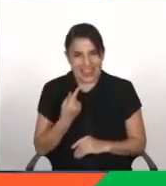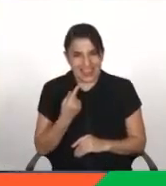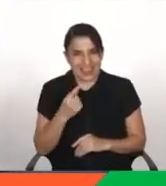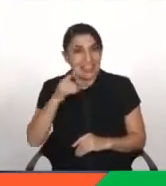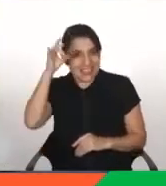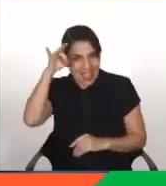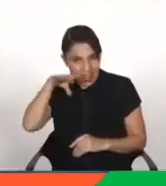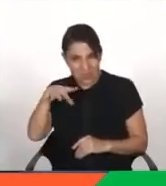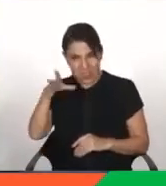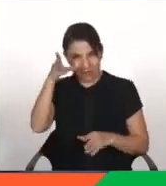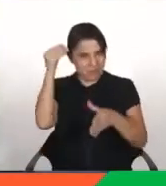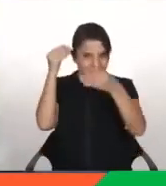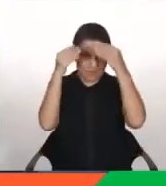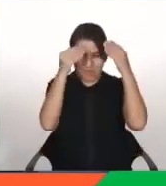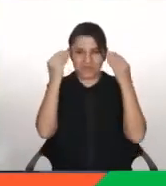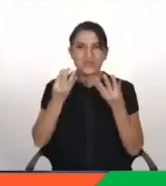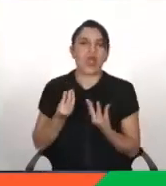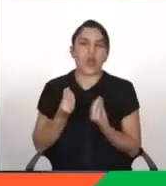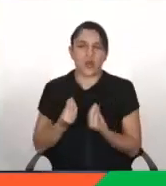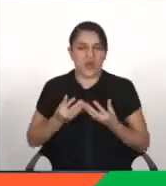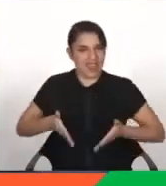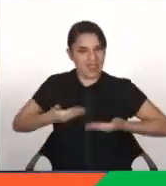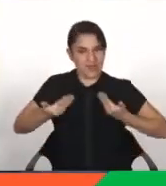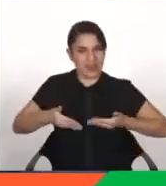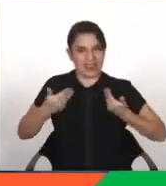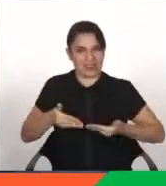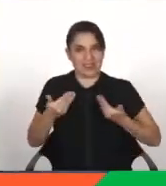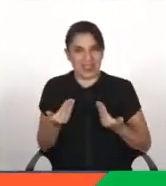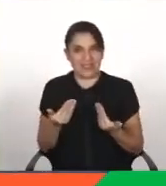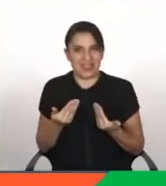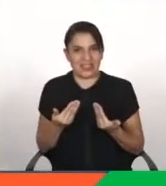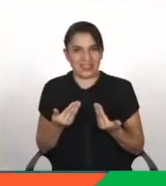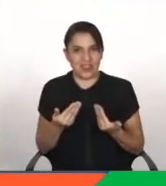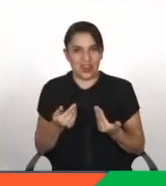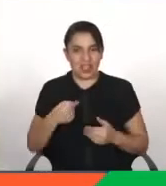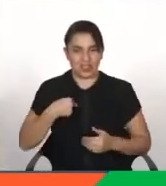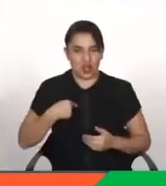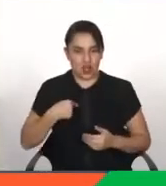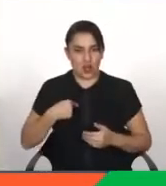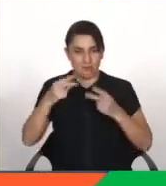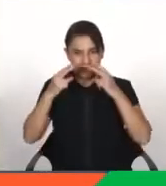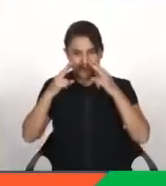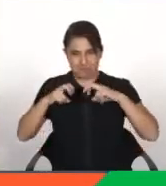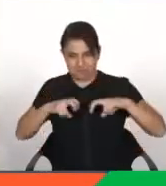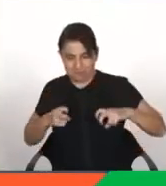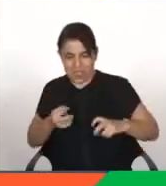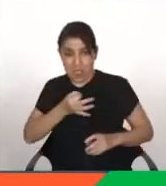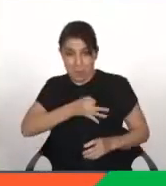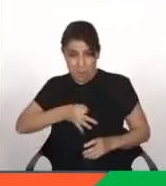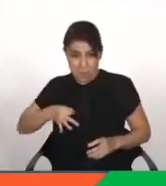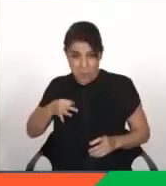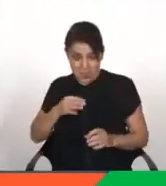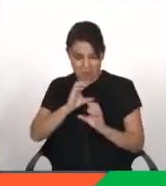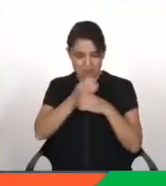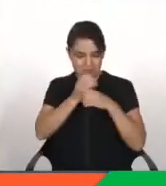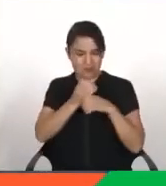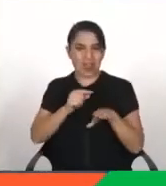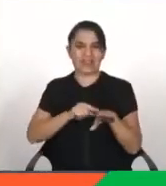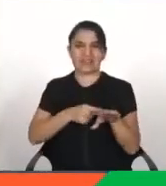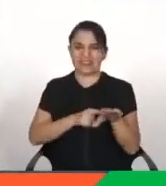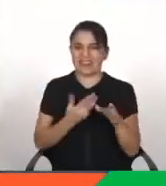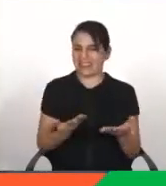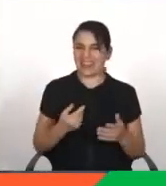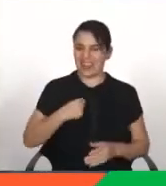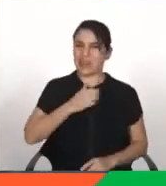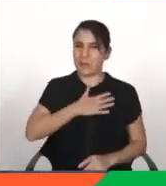es muy exciting, ¿no? Es como muy, muy motivador ser biomédica, si te gusta, claro. O sea, esto es como, si me preguntas qué es ser físico, pues no lo sé,